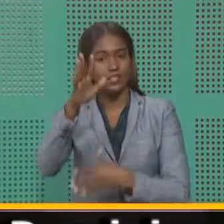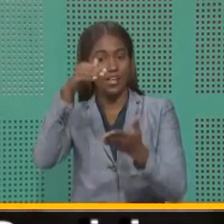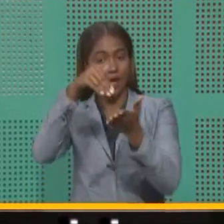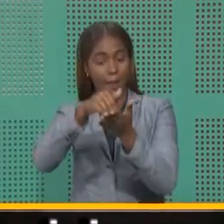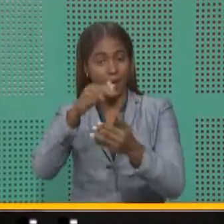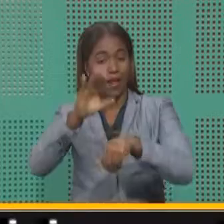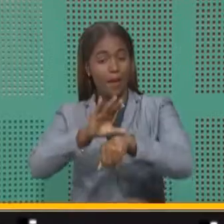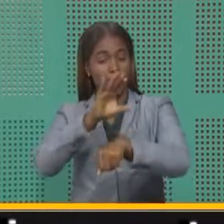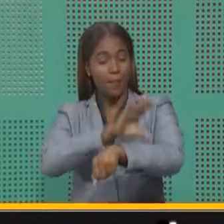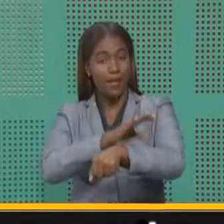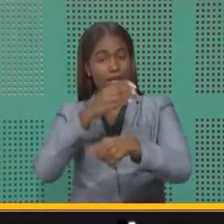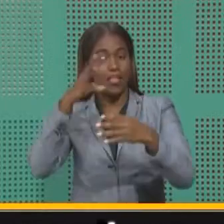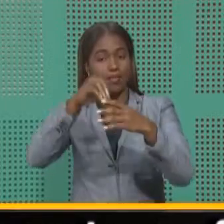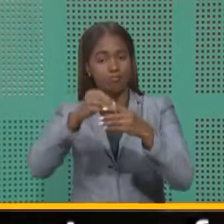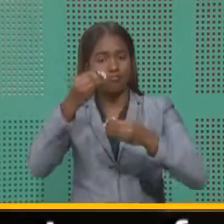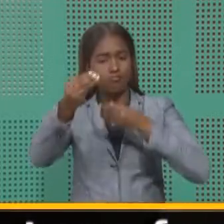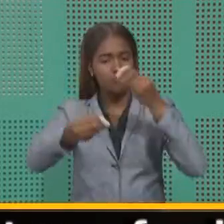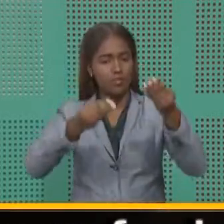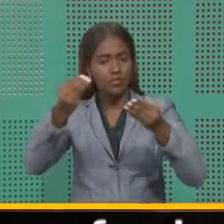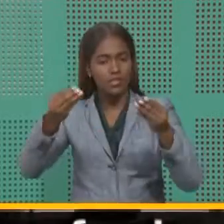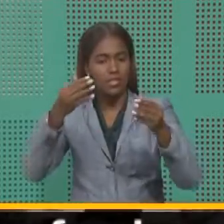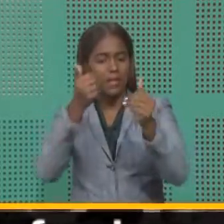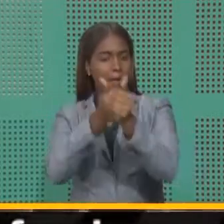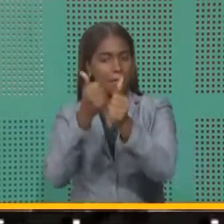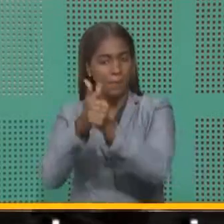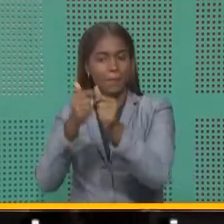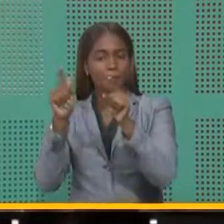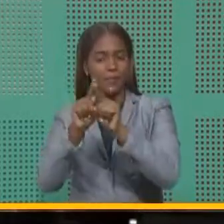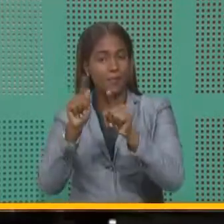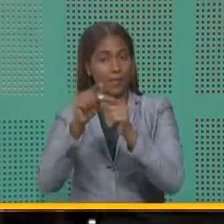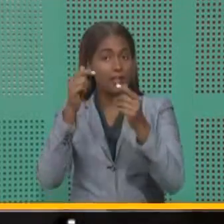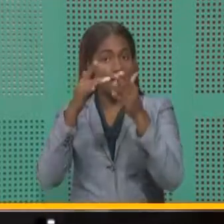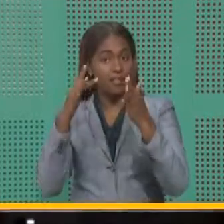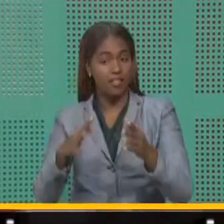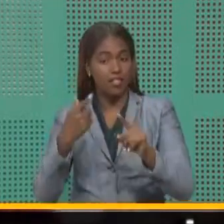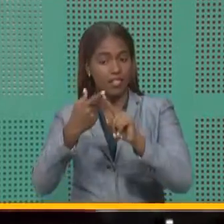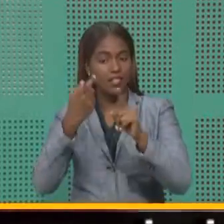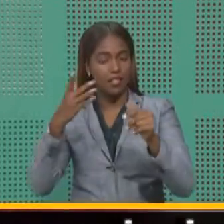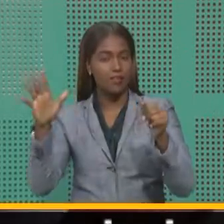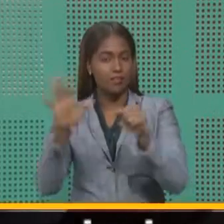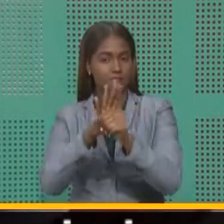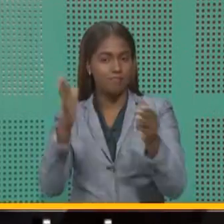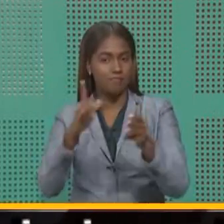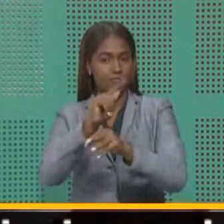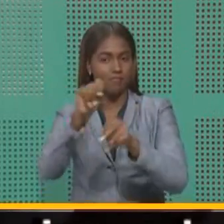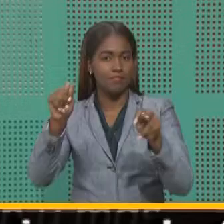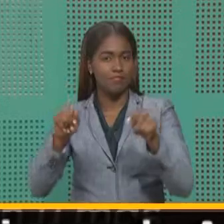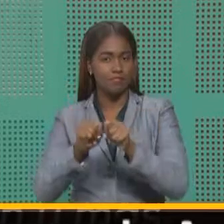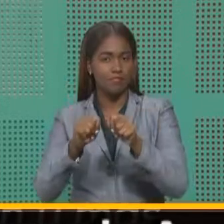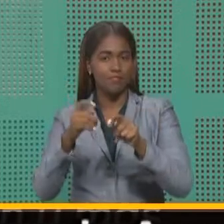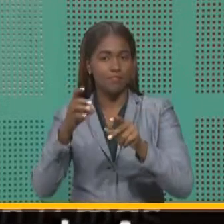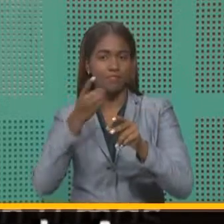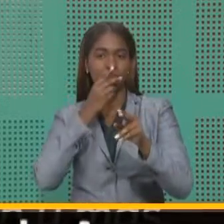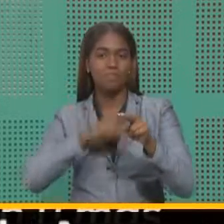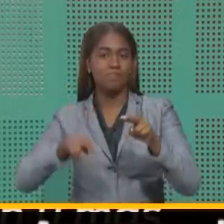mil computadoras entregadas a igual número de estudiantes de todo el territorio nacional